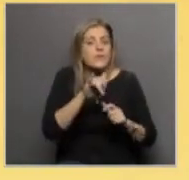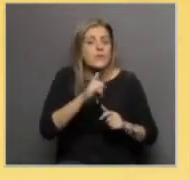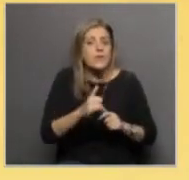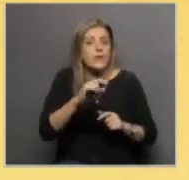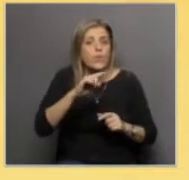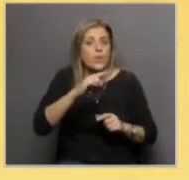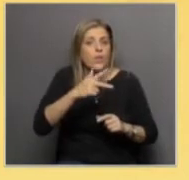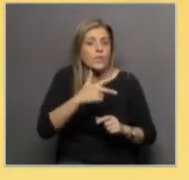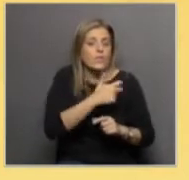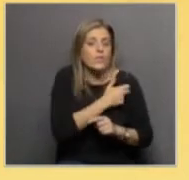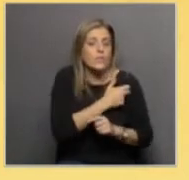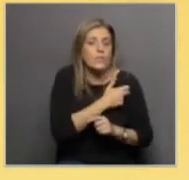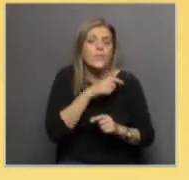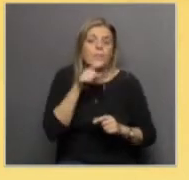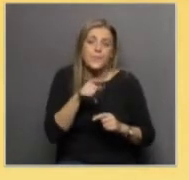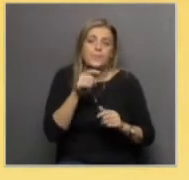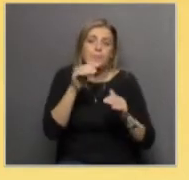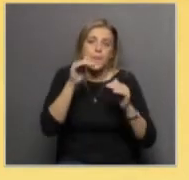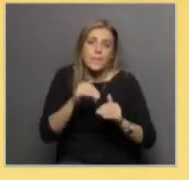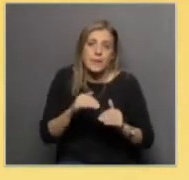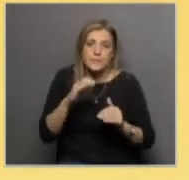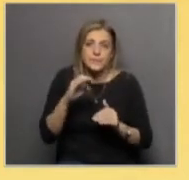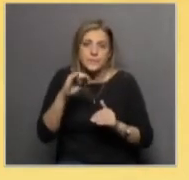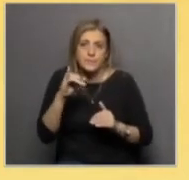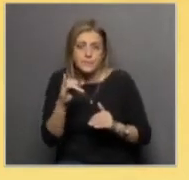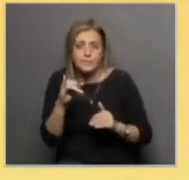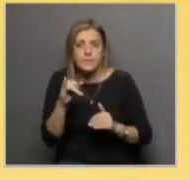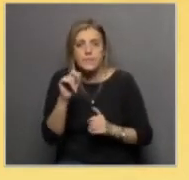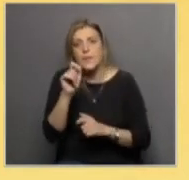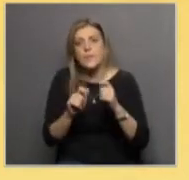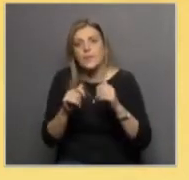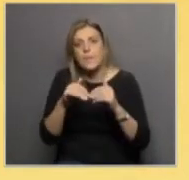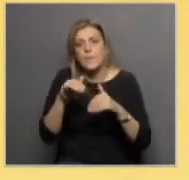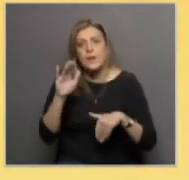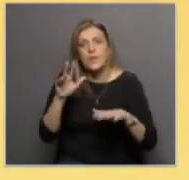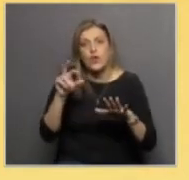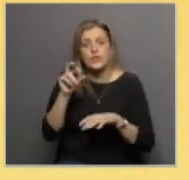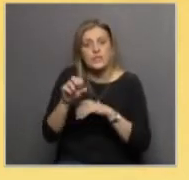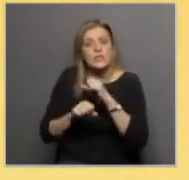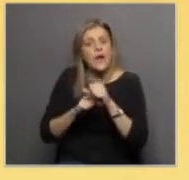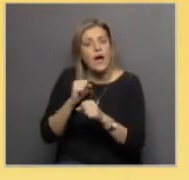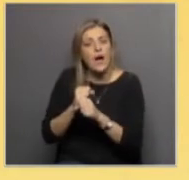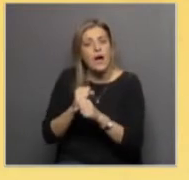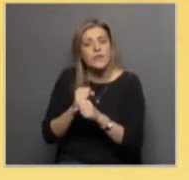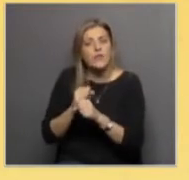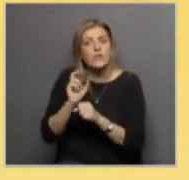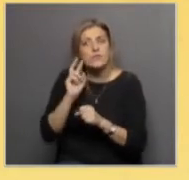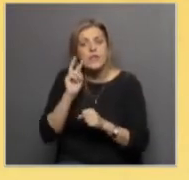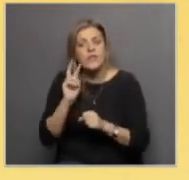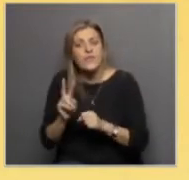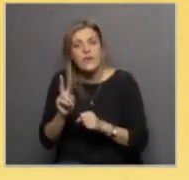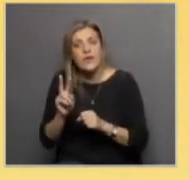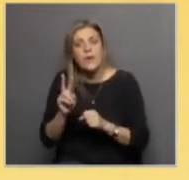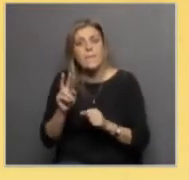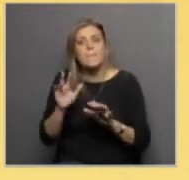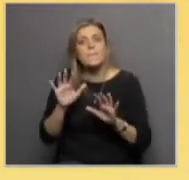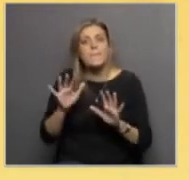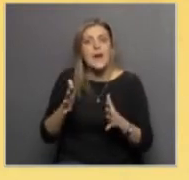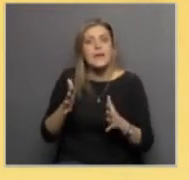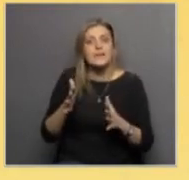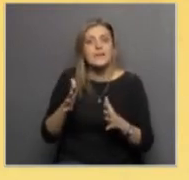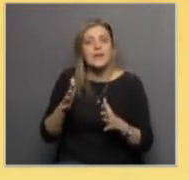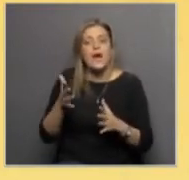Entonces, bueno, eso en las franjas altas de la población, por encima de los 80 años, se está viendo como que parecería ser